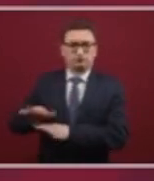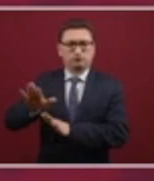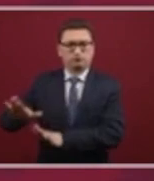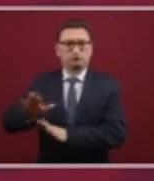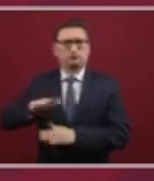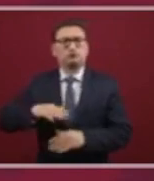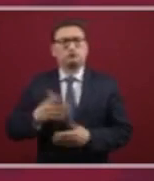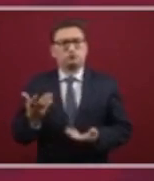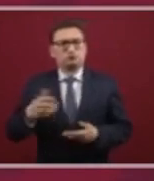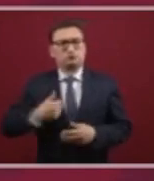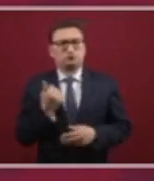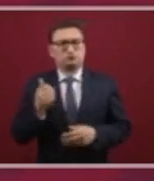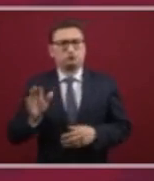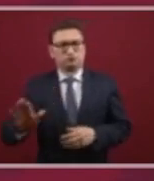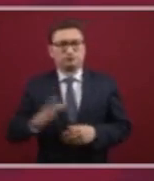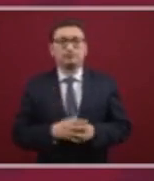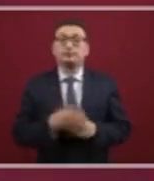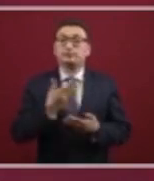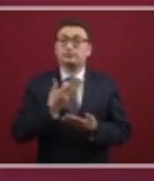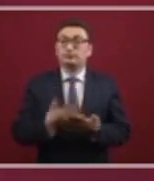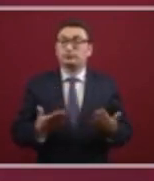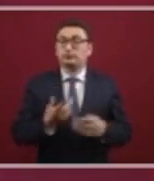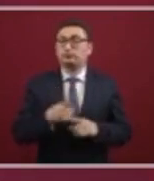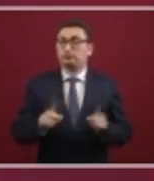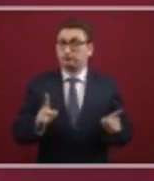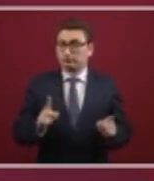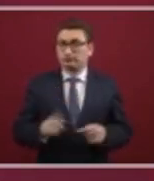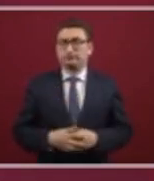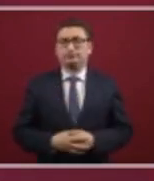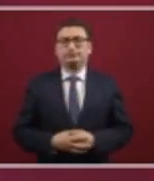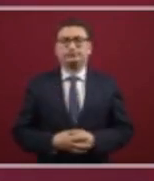del Ejército, y ahora